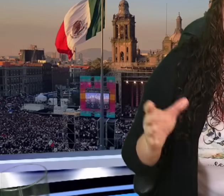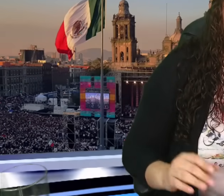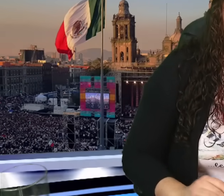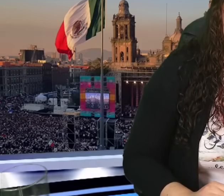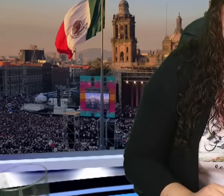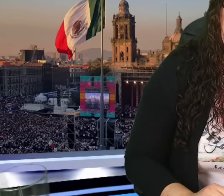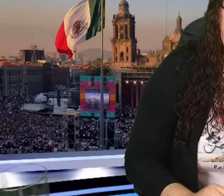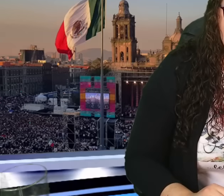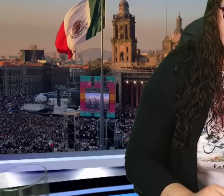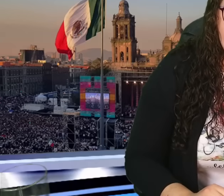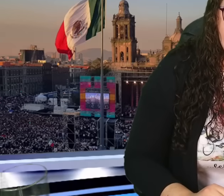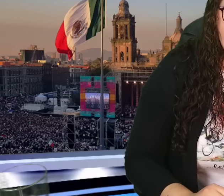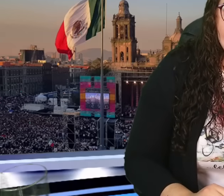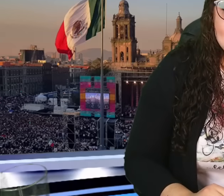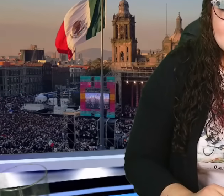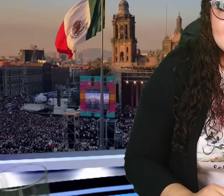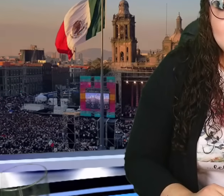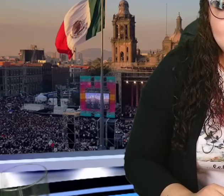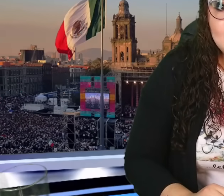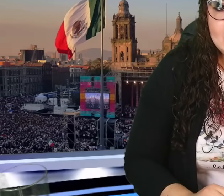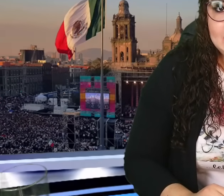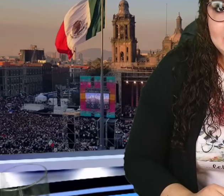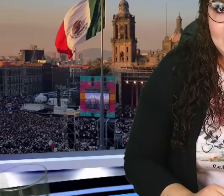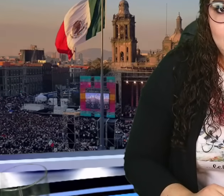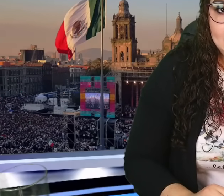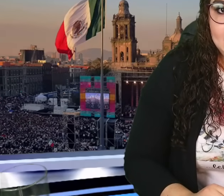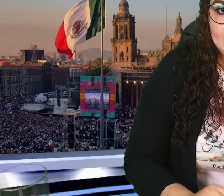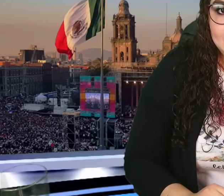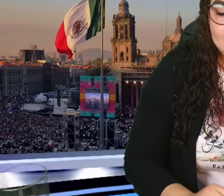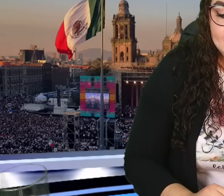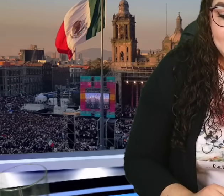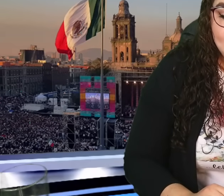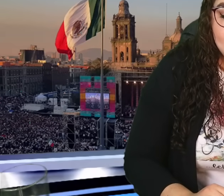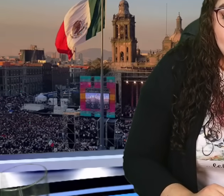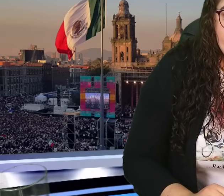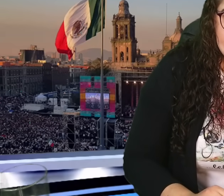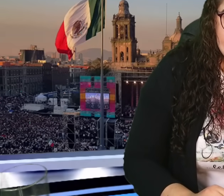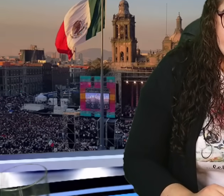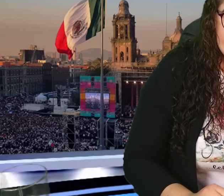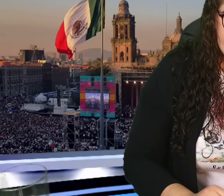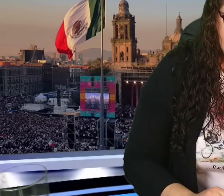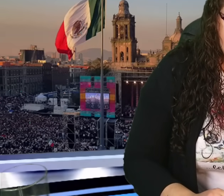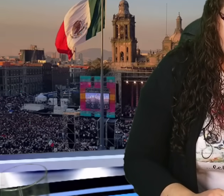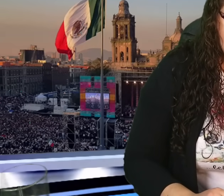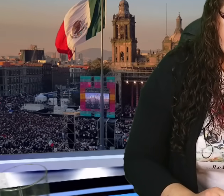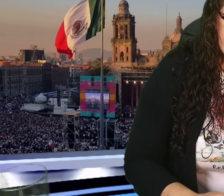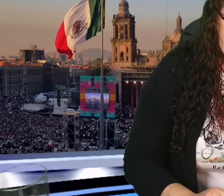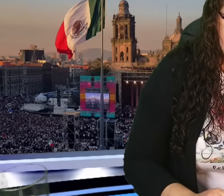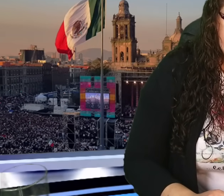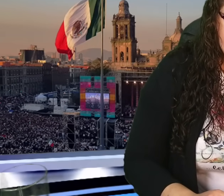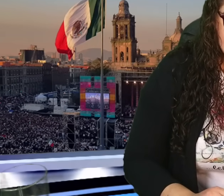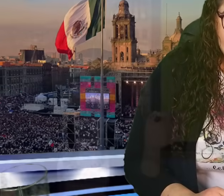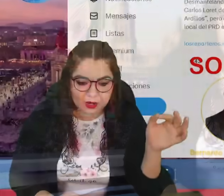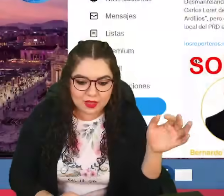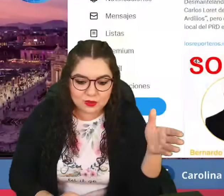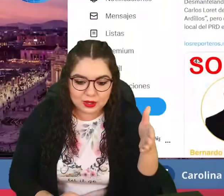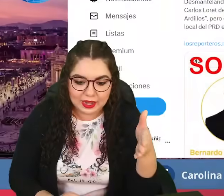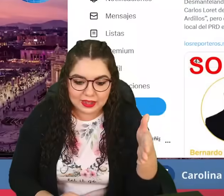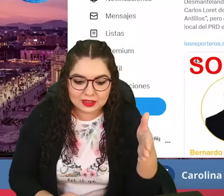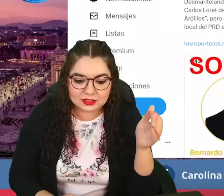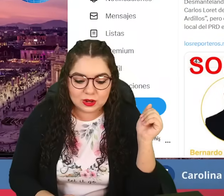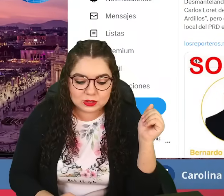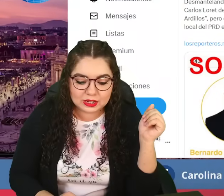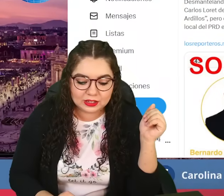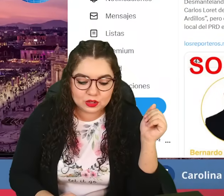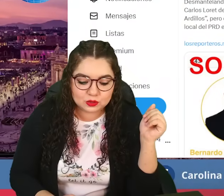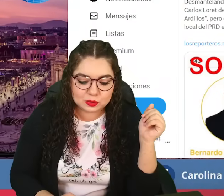sí estuvo financiando? Y lo que está siendo muy criticado, mi querida familia, pues es lo que no se está mencionando, que el